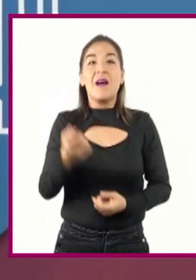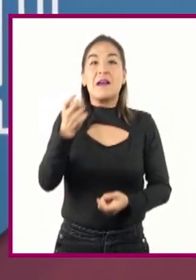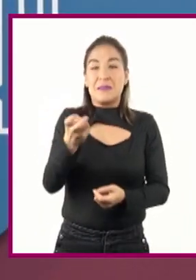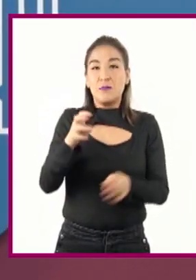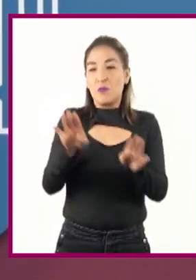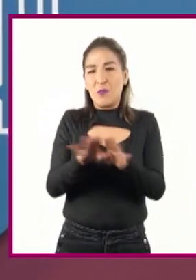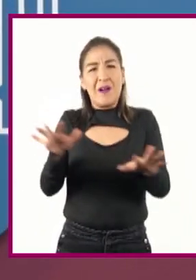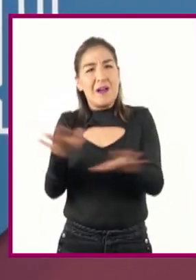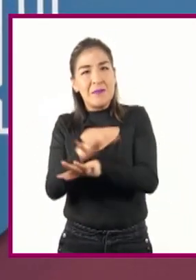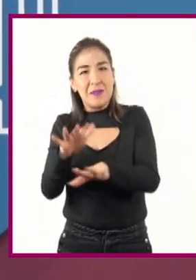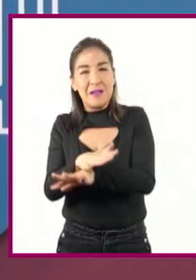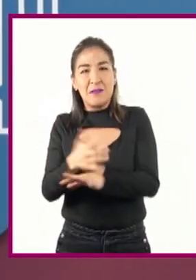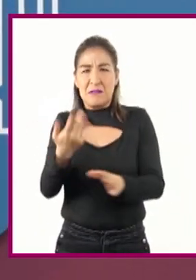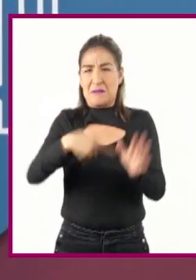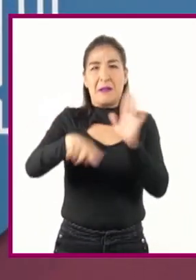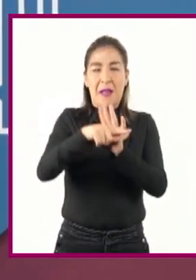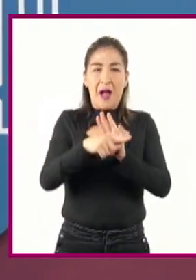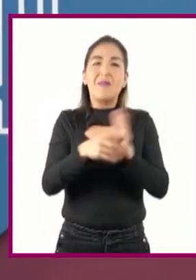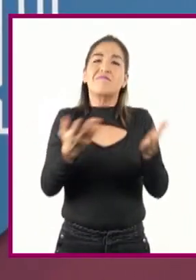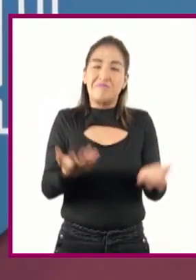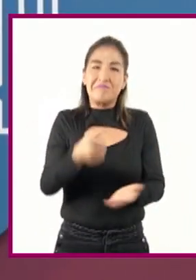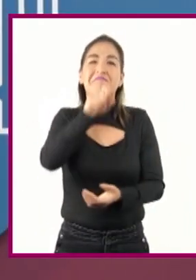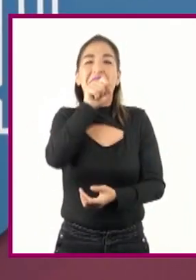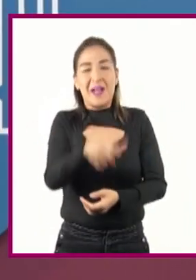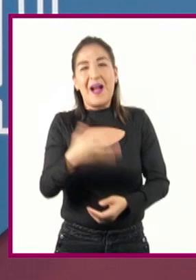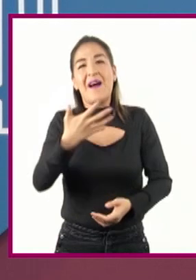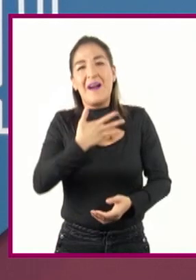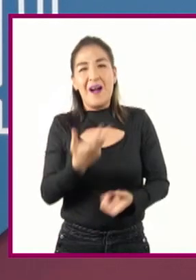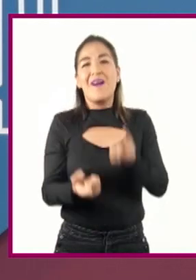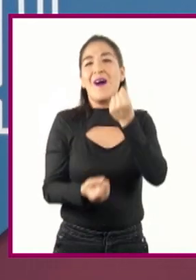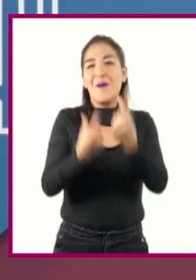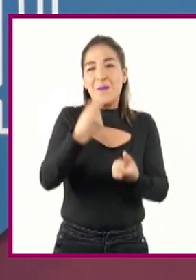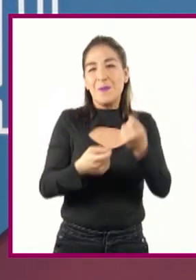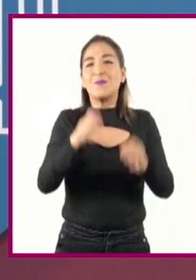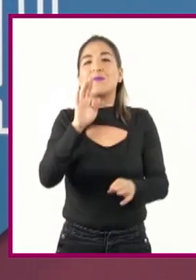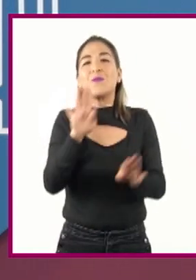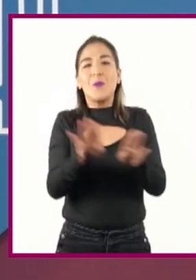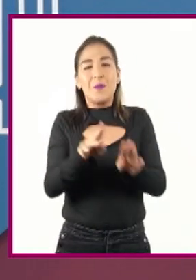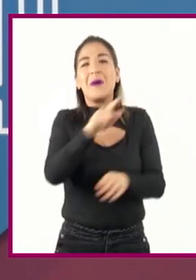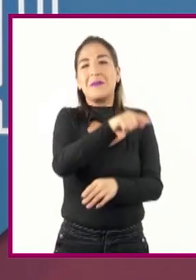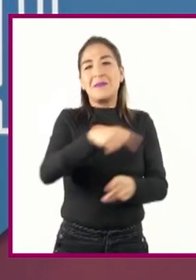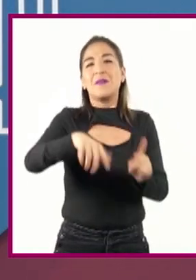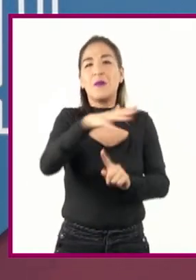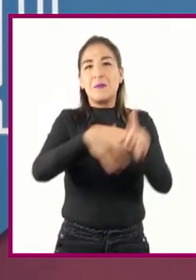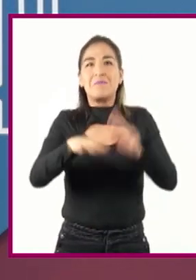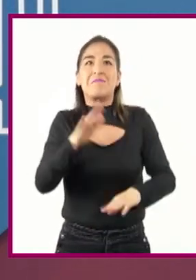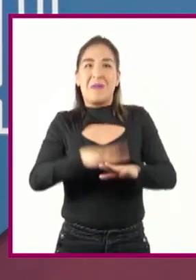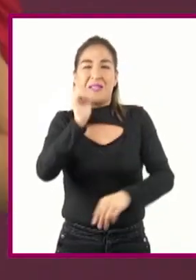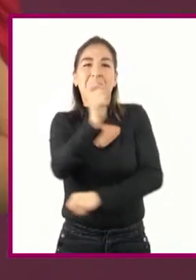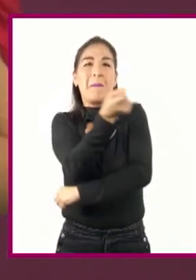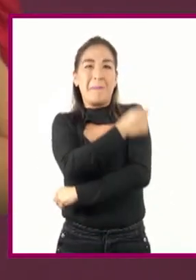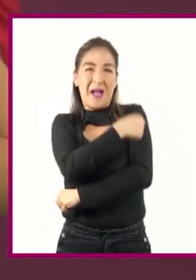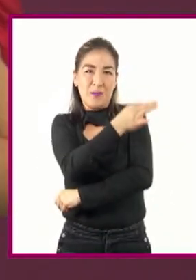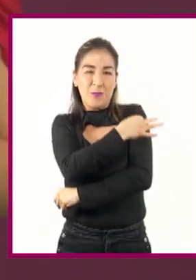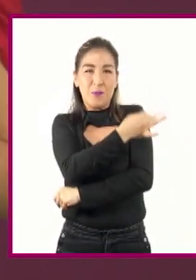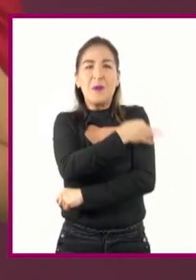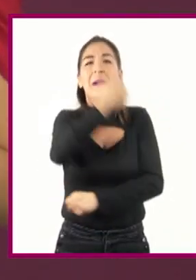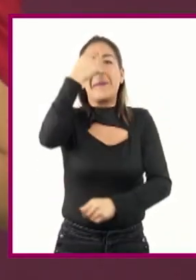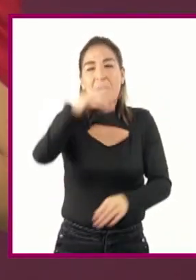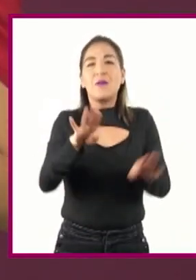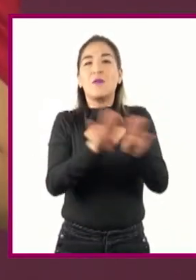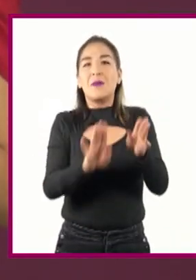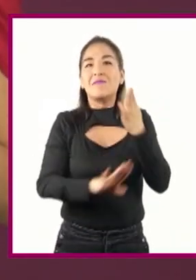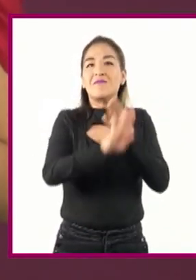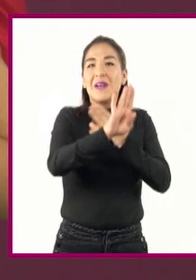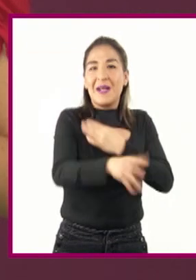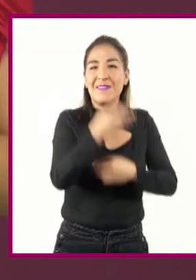los cambios fueron negativos, pues se desarrollaron gran cantidad de vacunas para prevenir que los